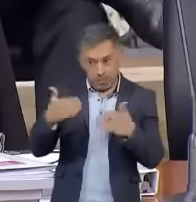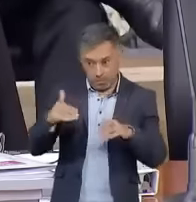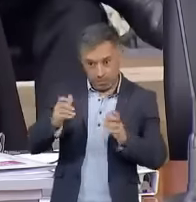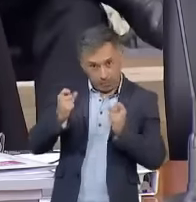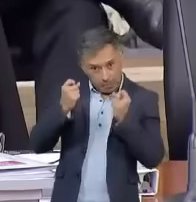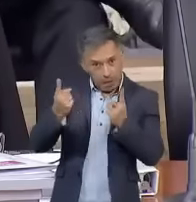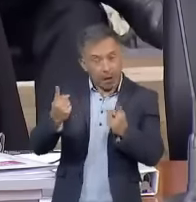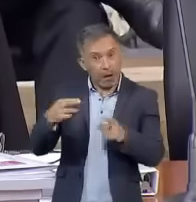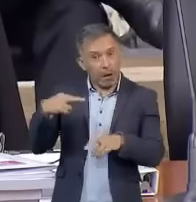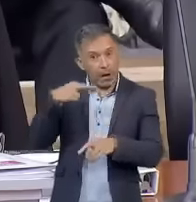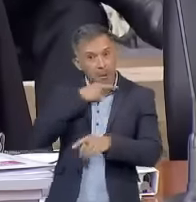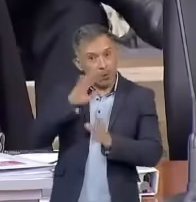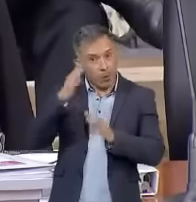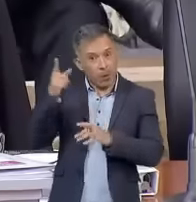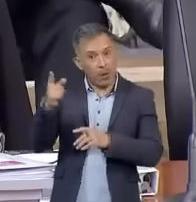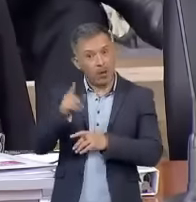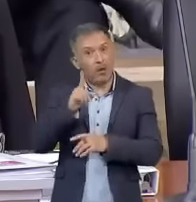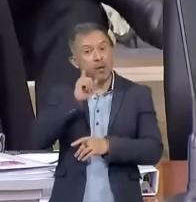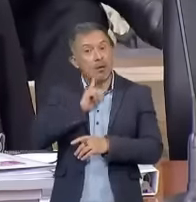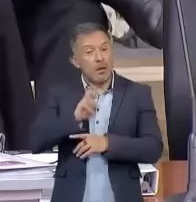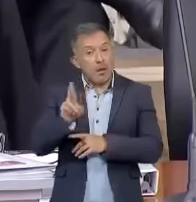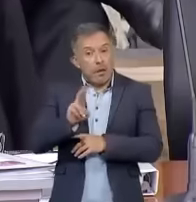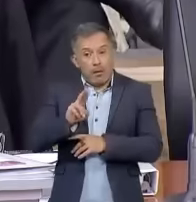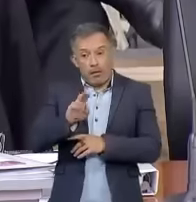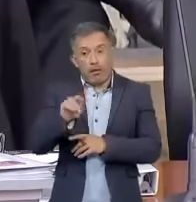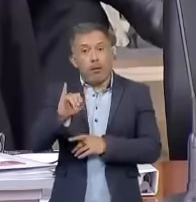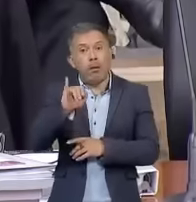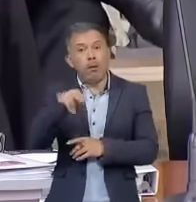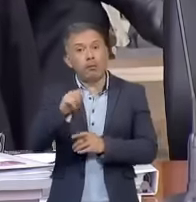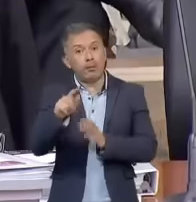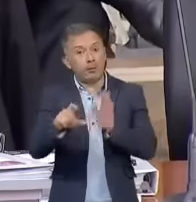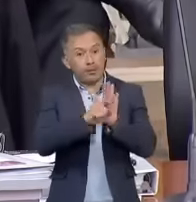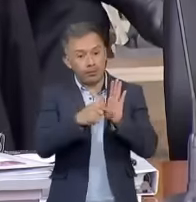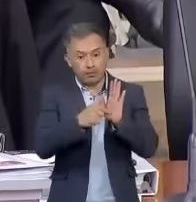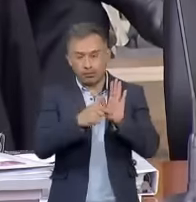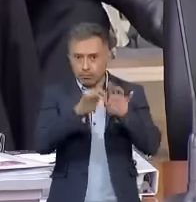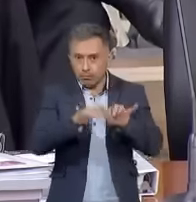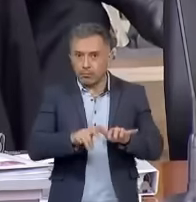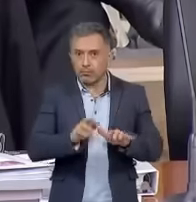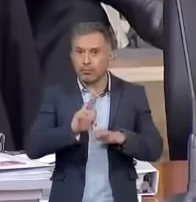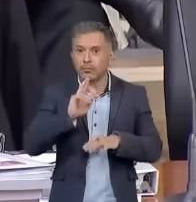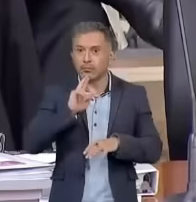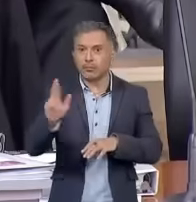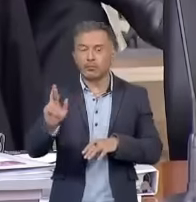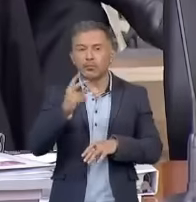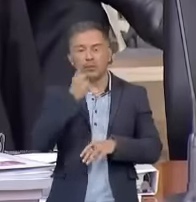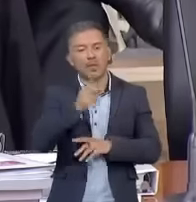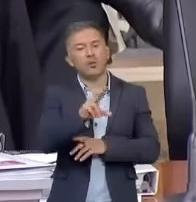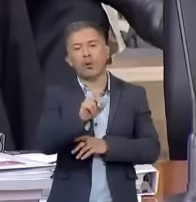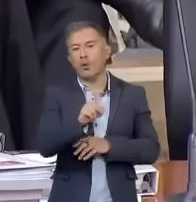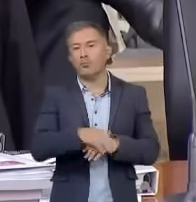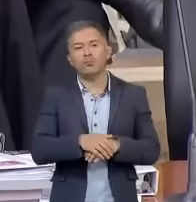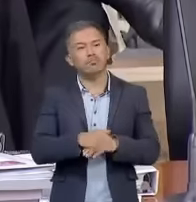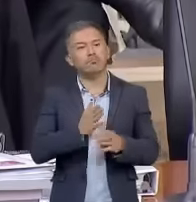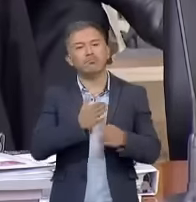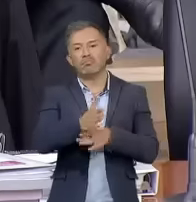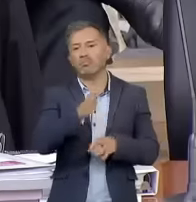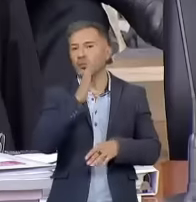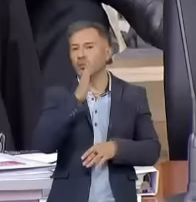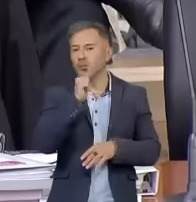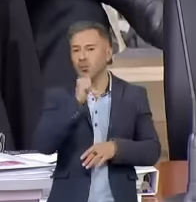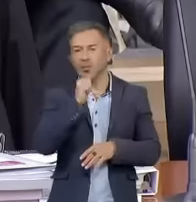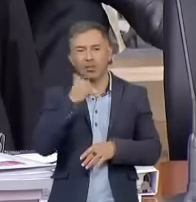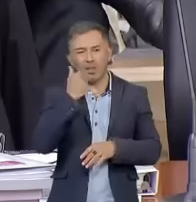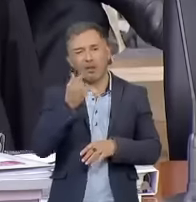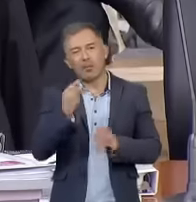los anuncios de bertas ochel Gálvez Ruiz usando el emblema del l no pero para eso ya nos dijeron que no que no procede que porque le está pidiendo que